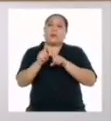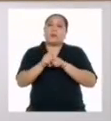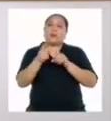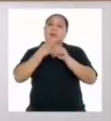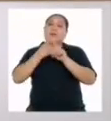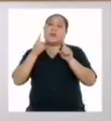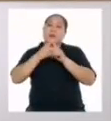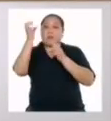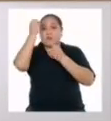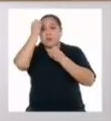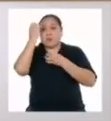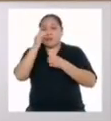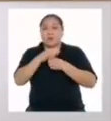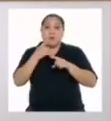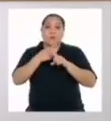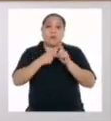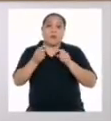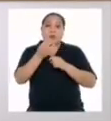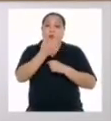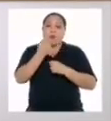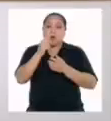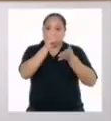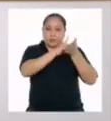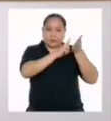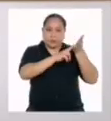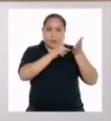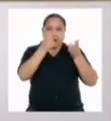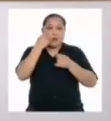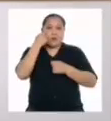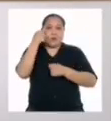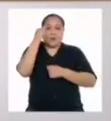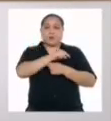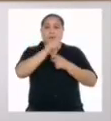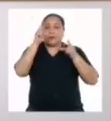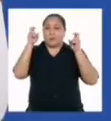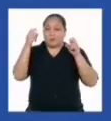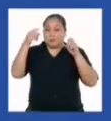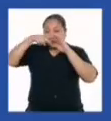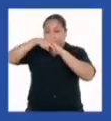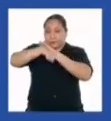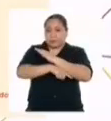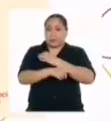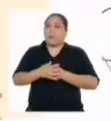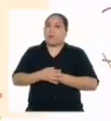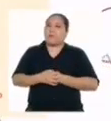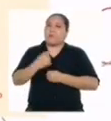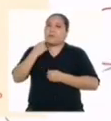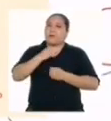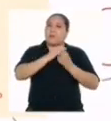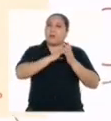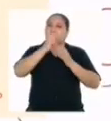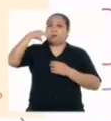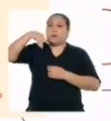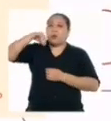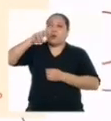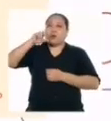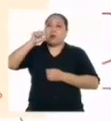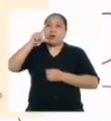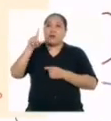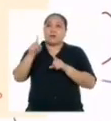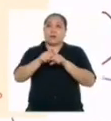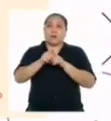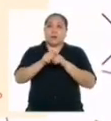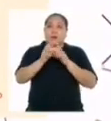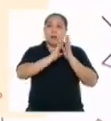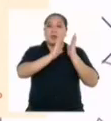variada de la información, pero lo mejor va a ser leer un texto para conocer este tema a profundidad. El mural, también conocido